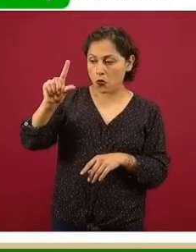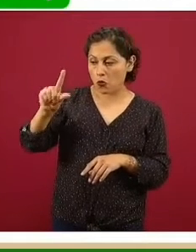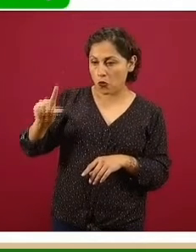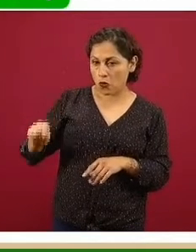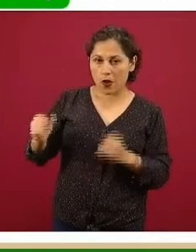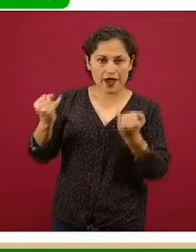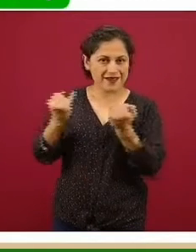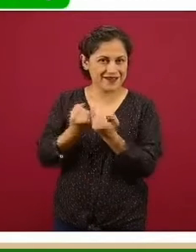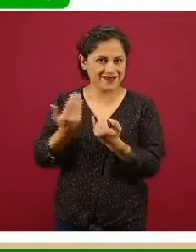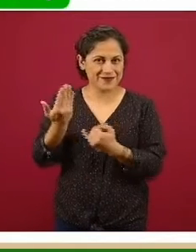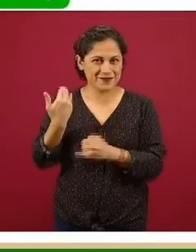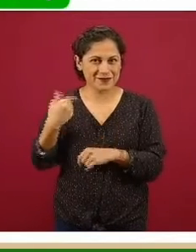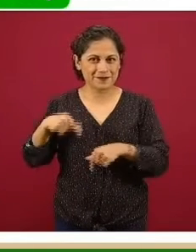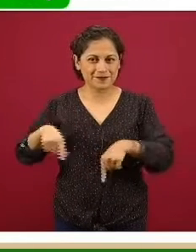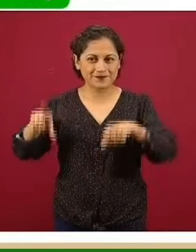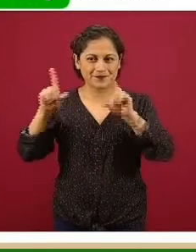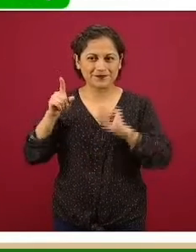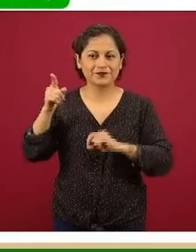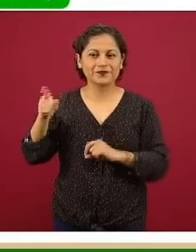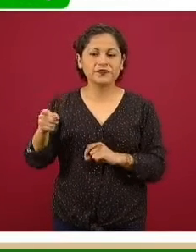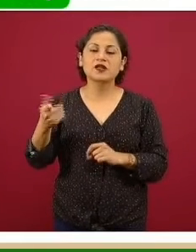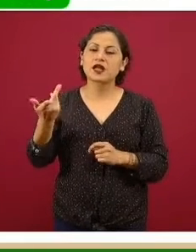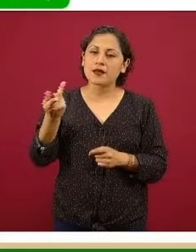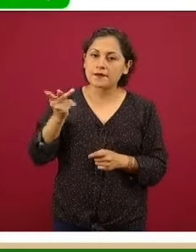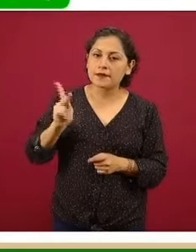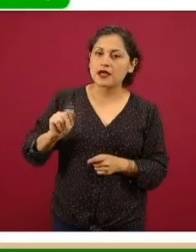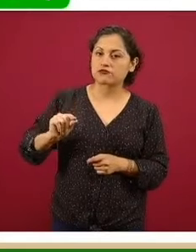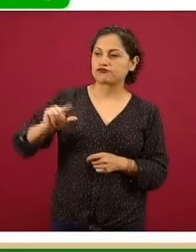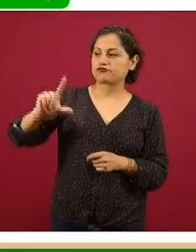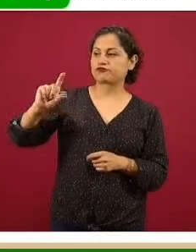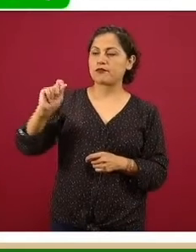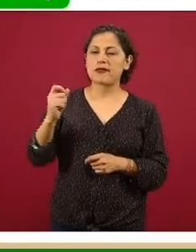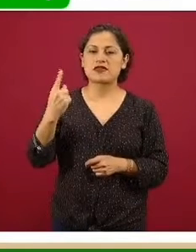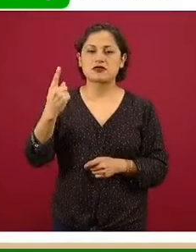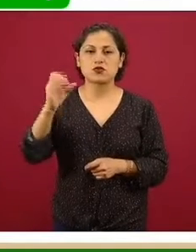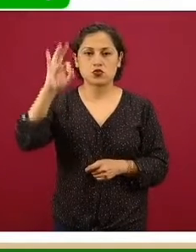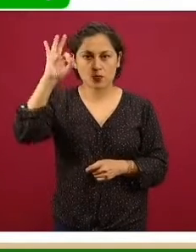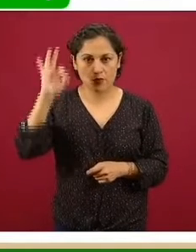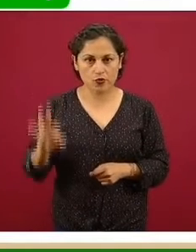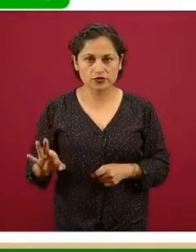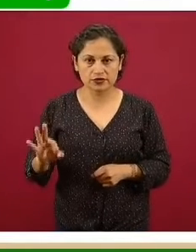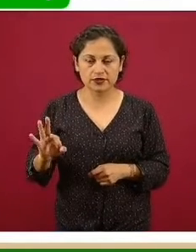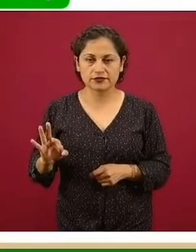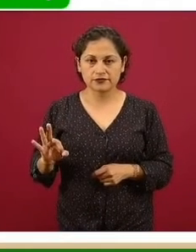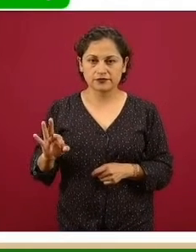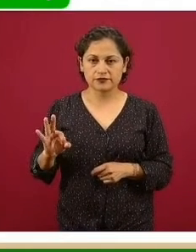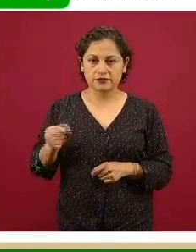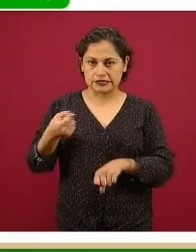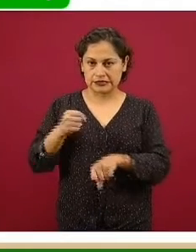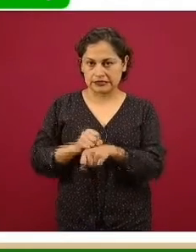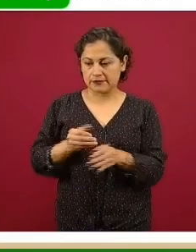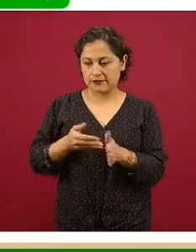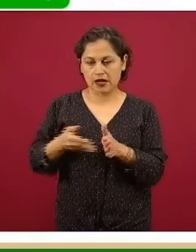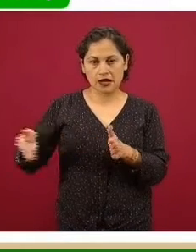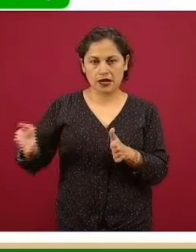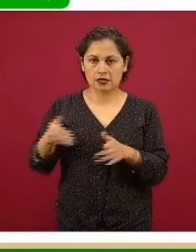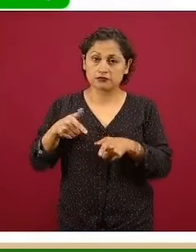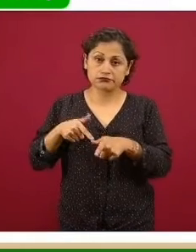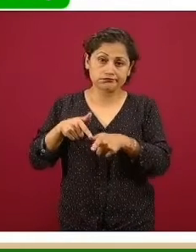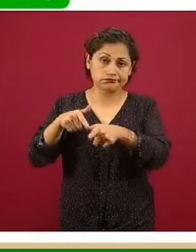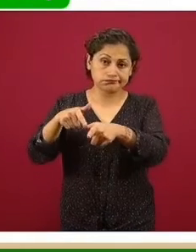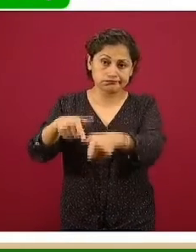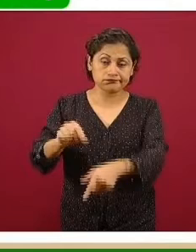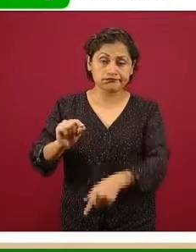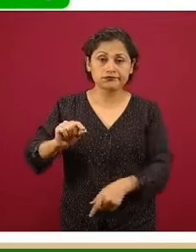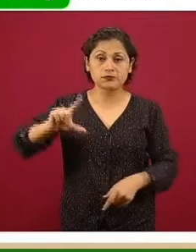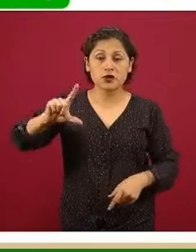en la anterior. Aquí sí hay un incremento de más 21% en la última semana que se mide y pues esto continúa